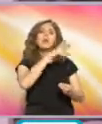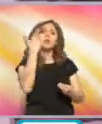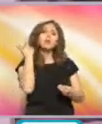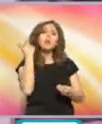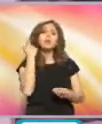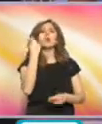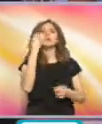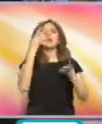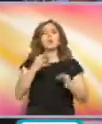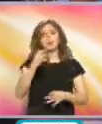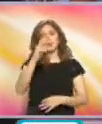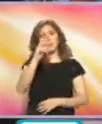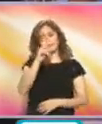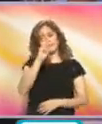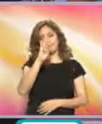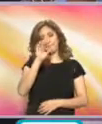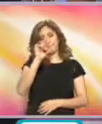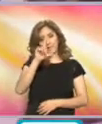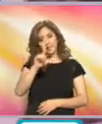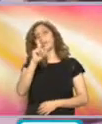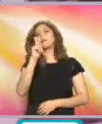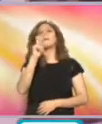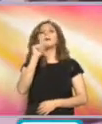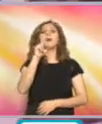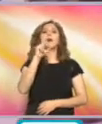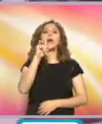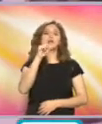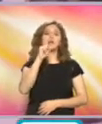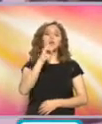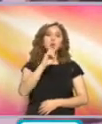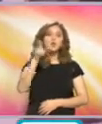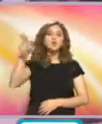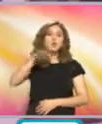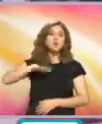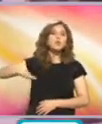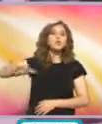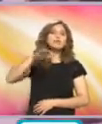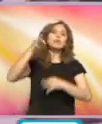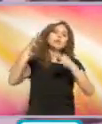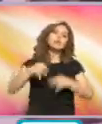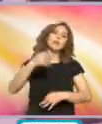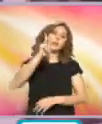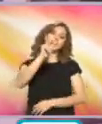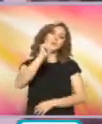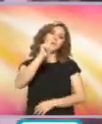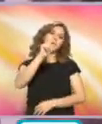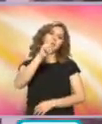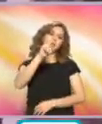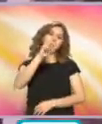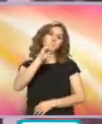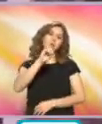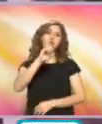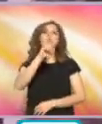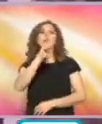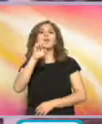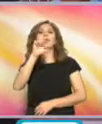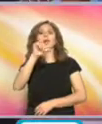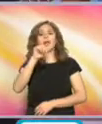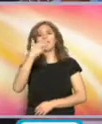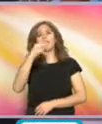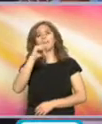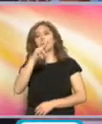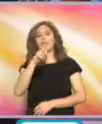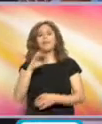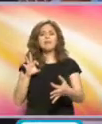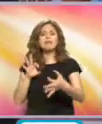yo, ¿dónde sí. lo grabaron? En Valparaíso, patrimonio de la humanidad, Ajá. una linda ciudad. Y ¿En Viña? En Viña, Valparaíso y Viña. Están